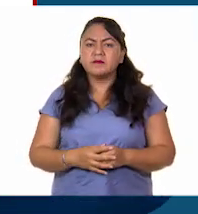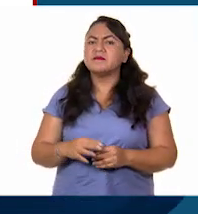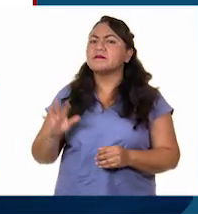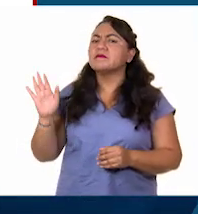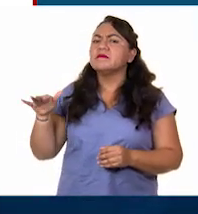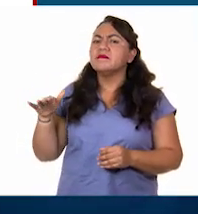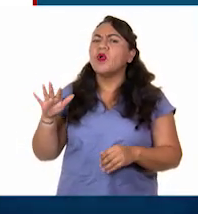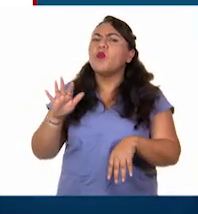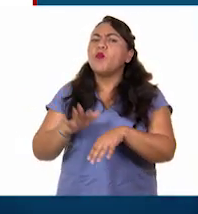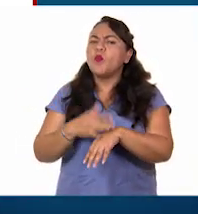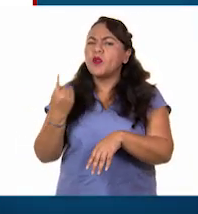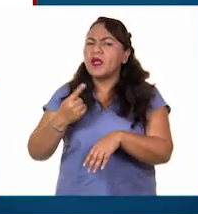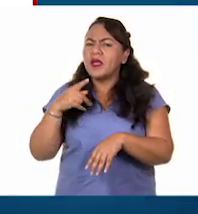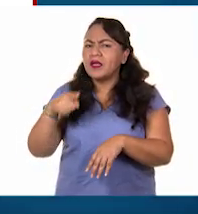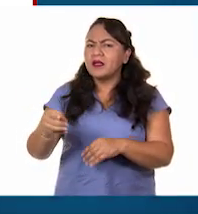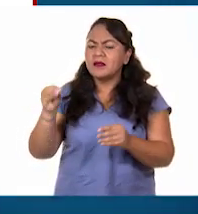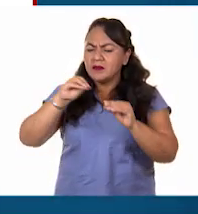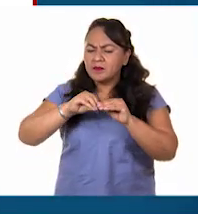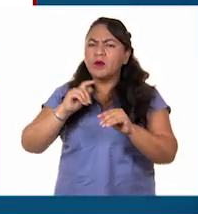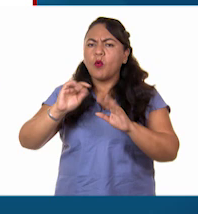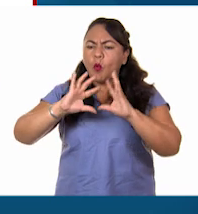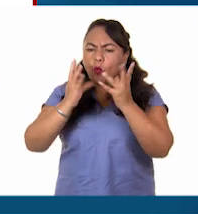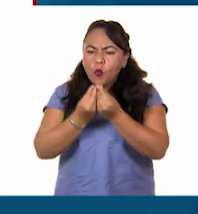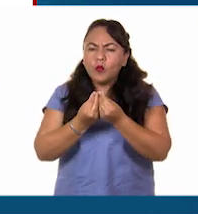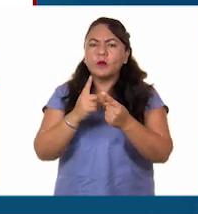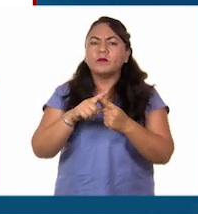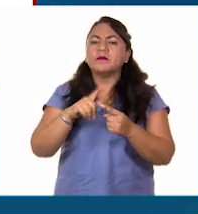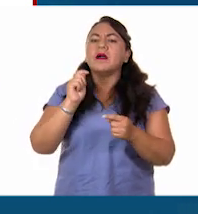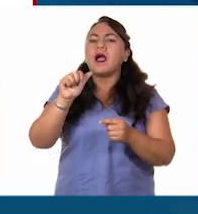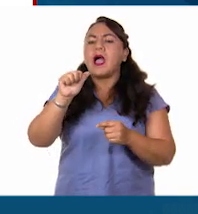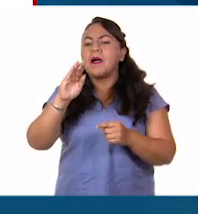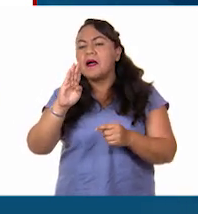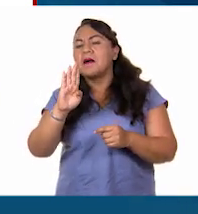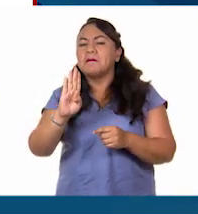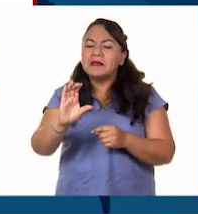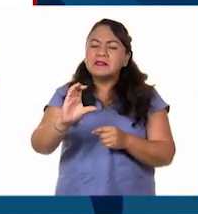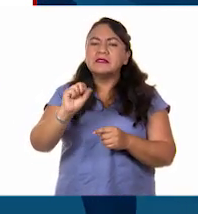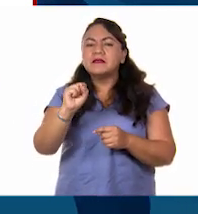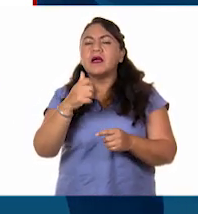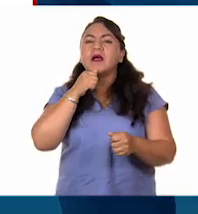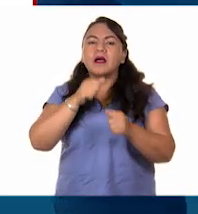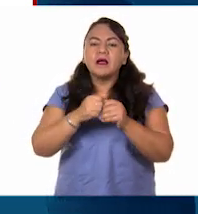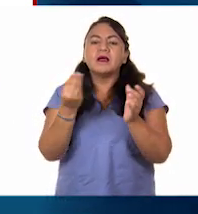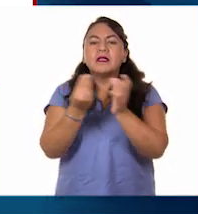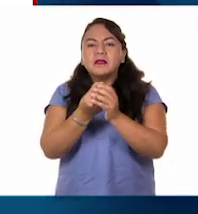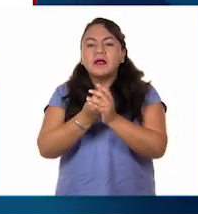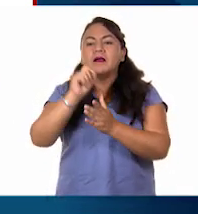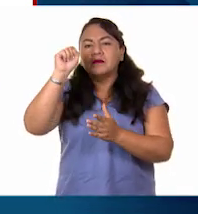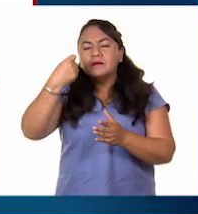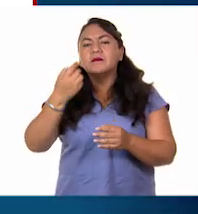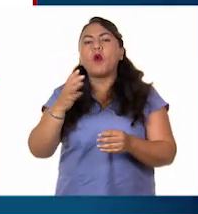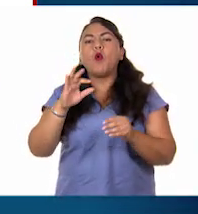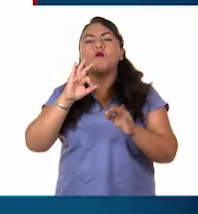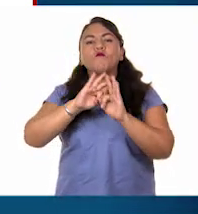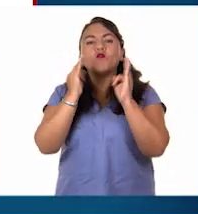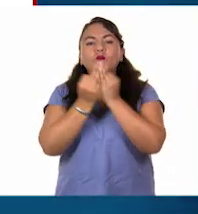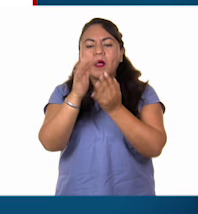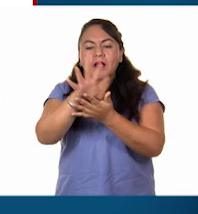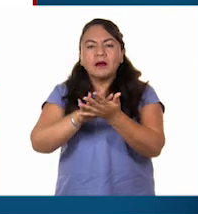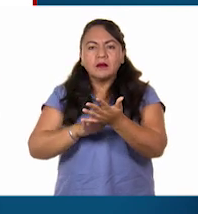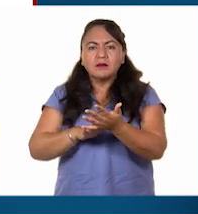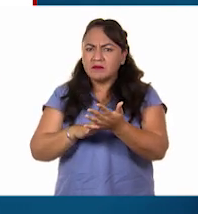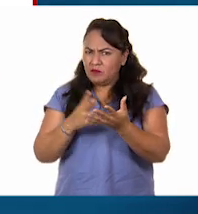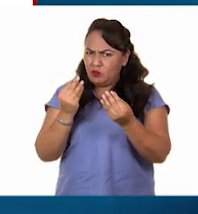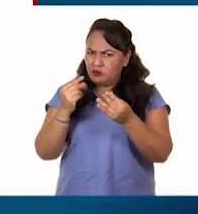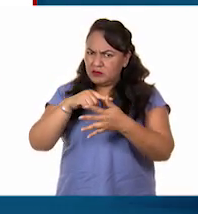juntos en una sola categoría la ortografía, la puntuación, la tipografía y el diseño de los textos?